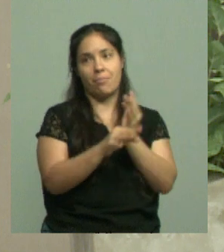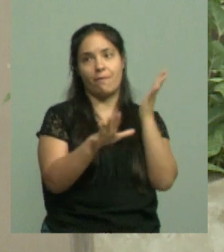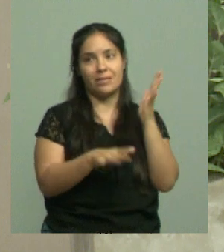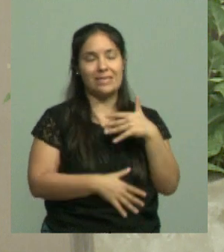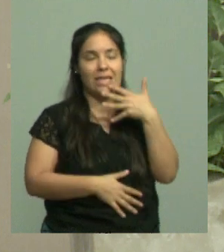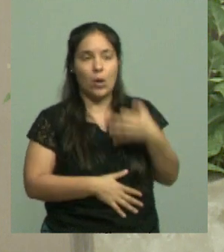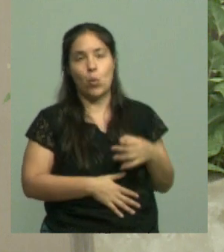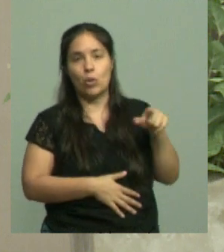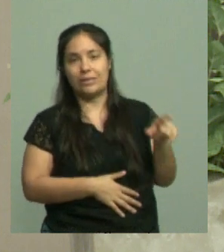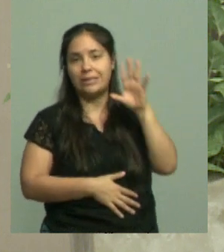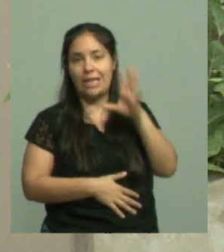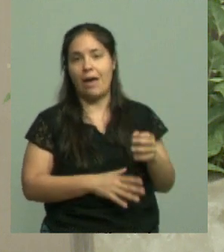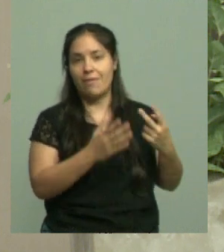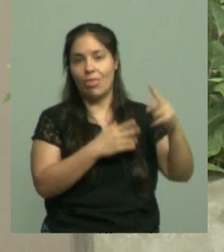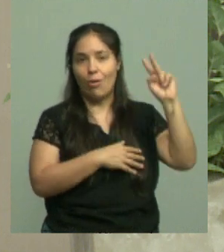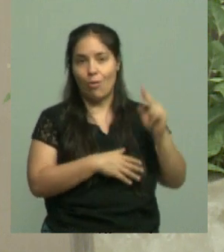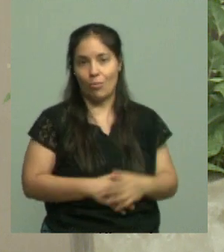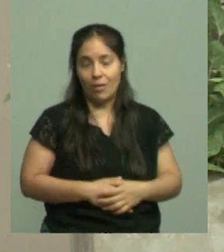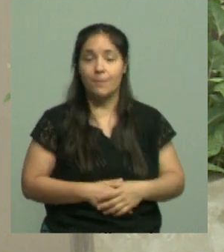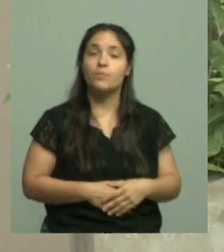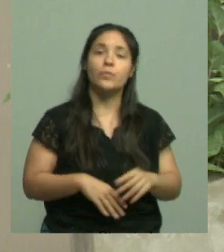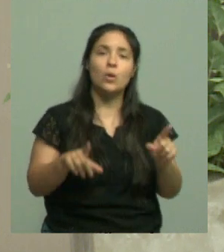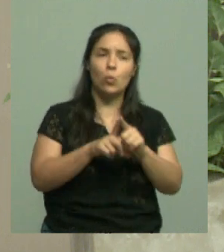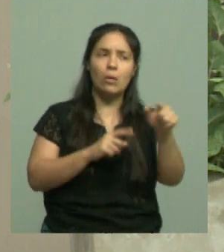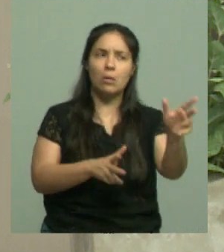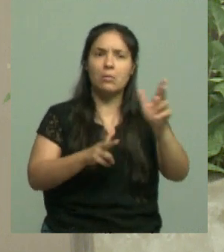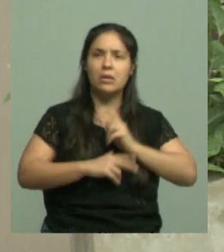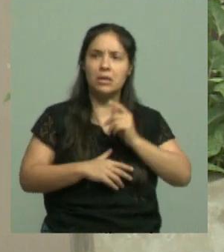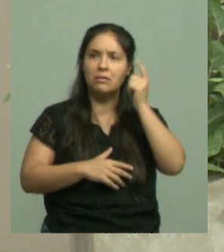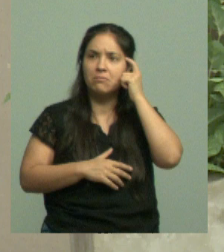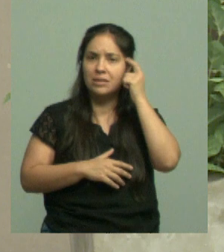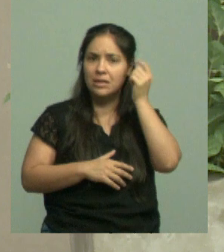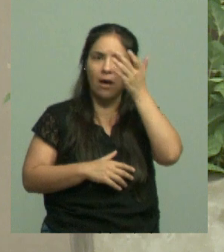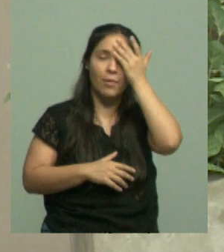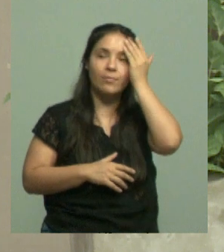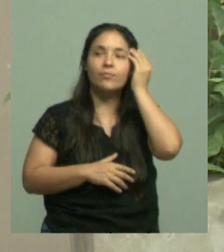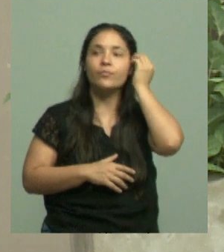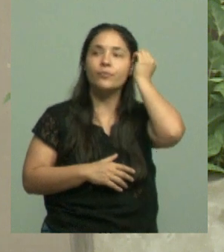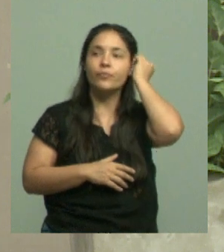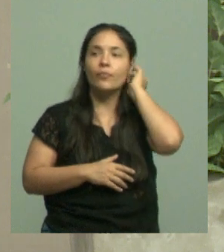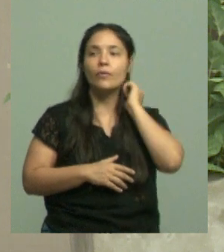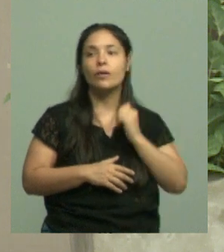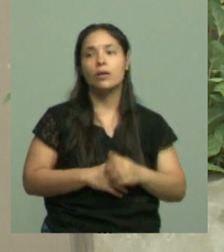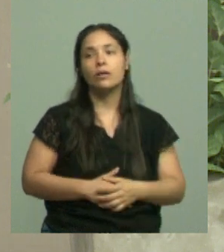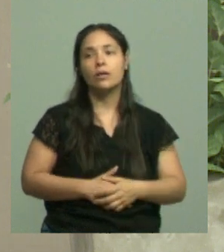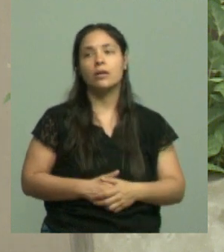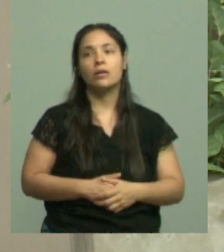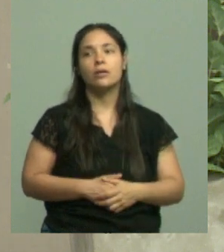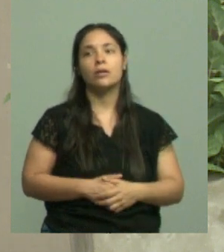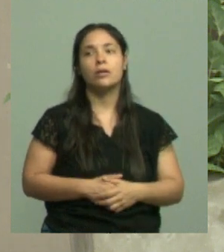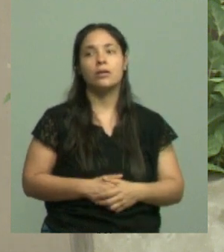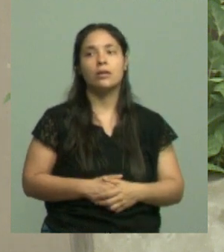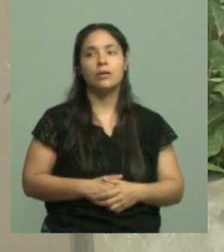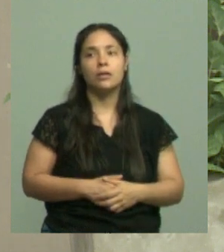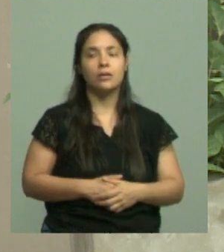que yo, pero pensaba en esto que vos me decías, de que conviene